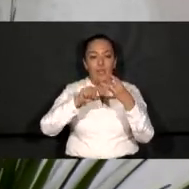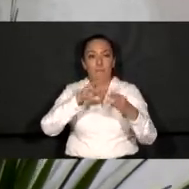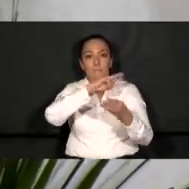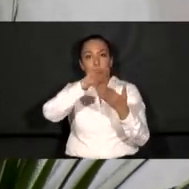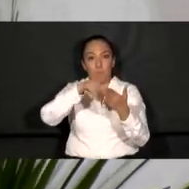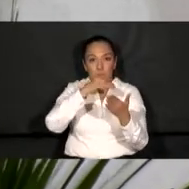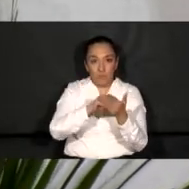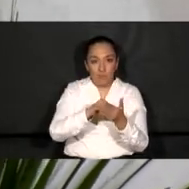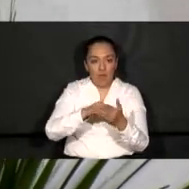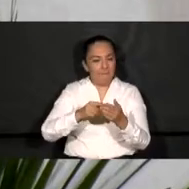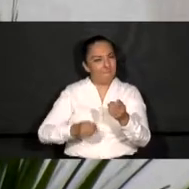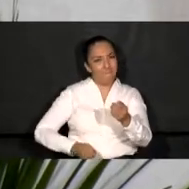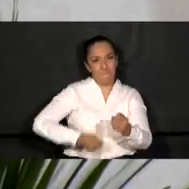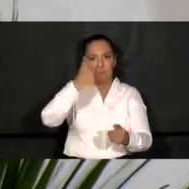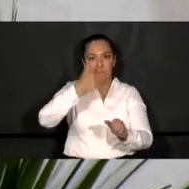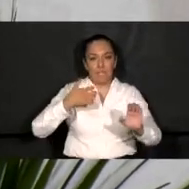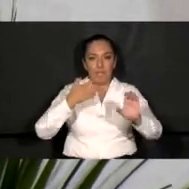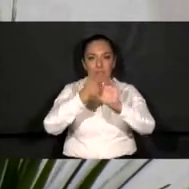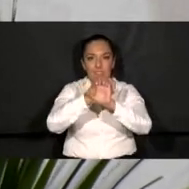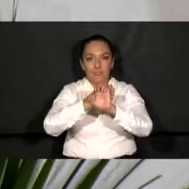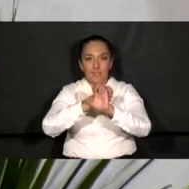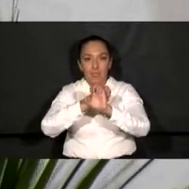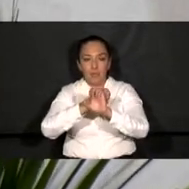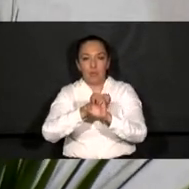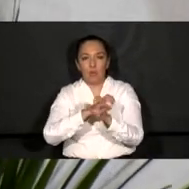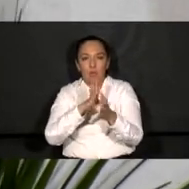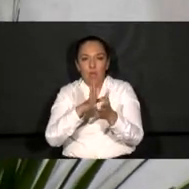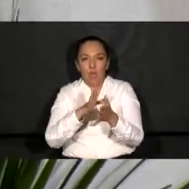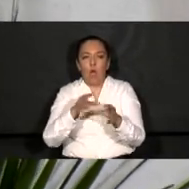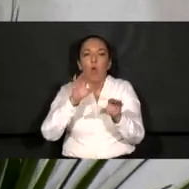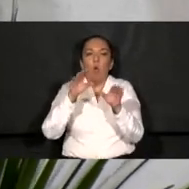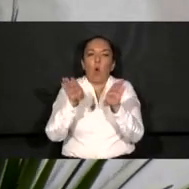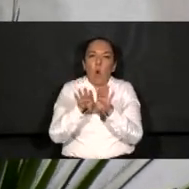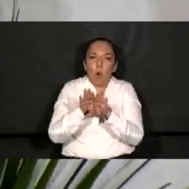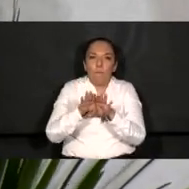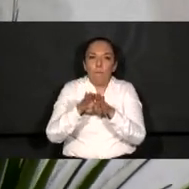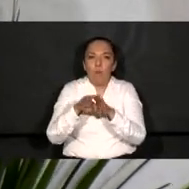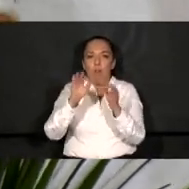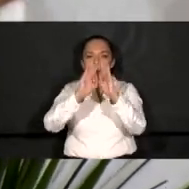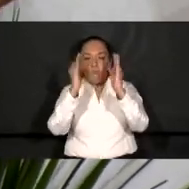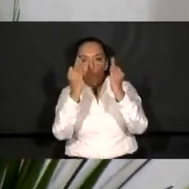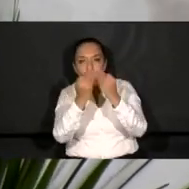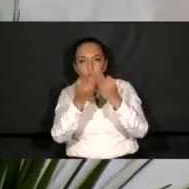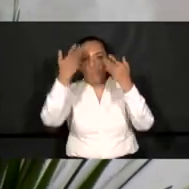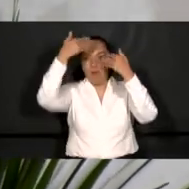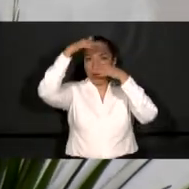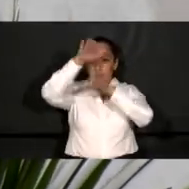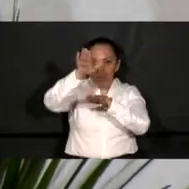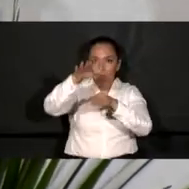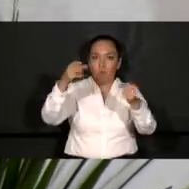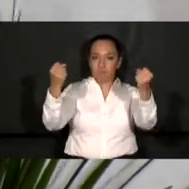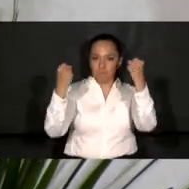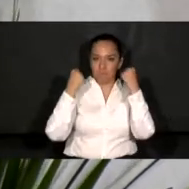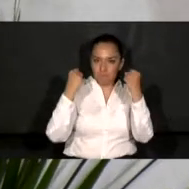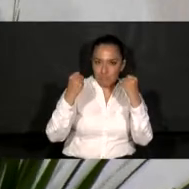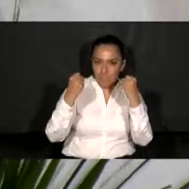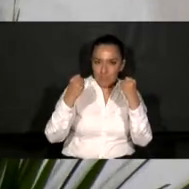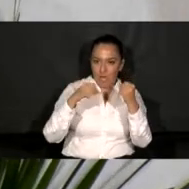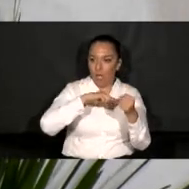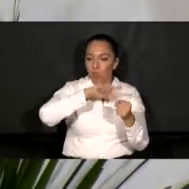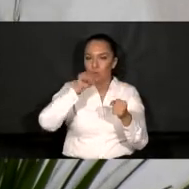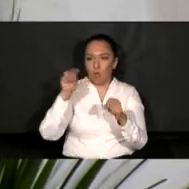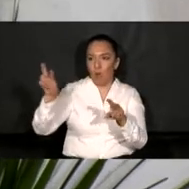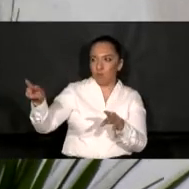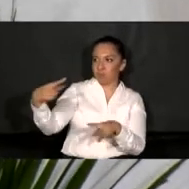primer estado en tener un sistema financiero y bancario robusto. Fuimos referentes al ser exponentes